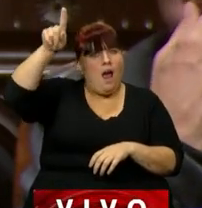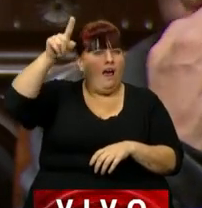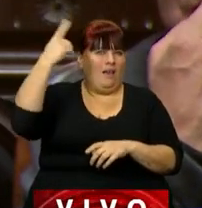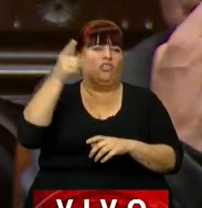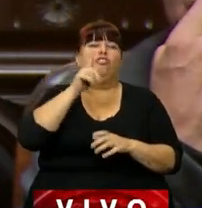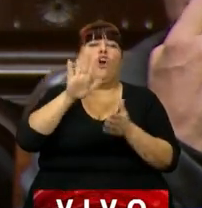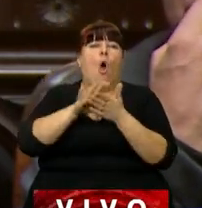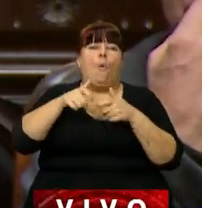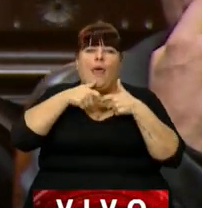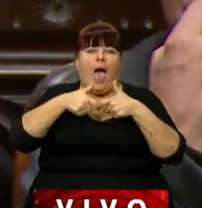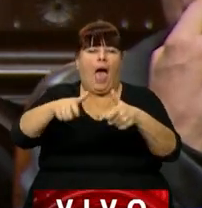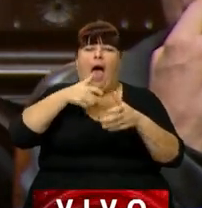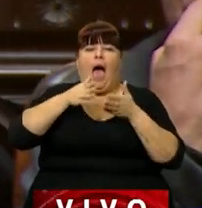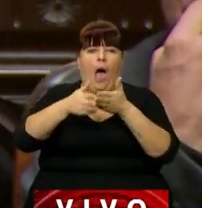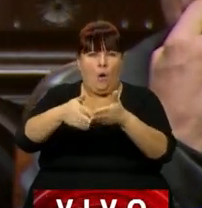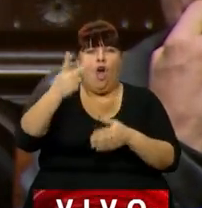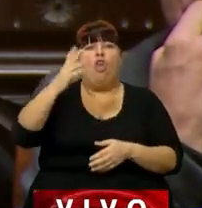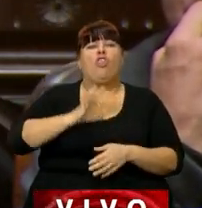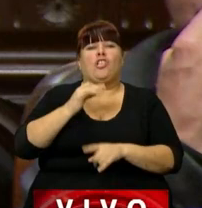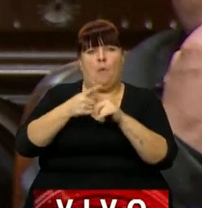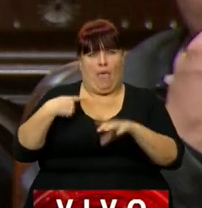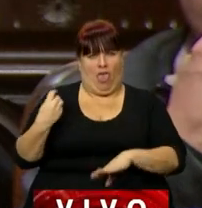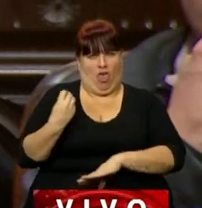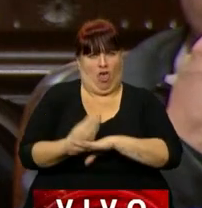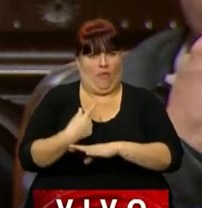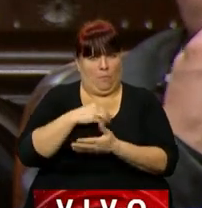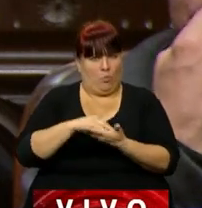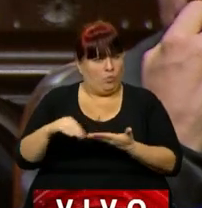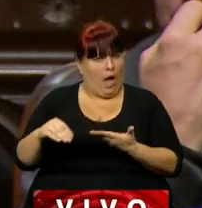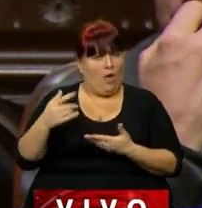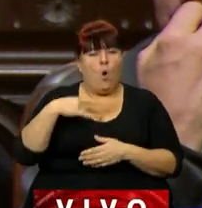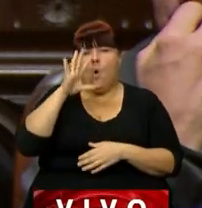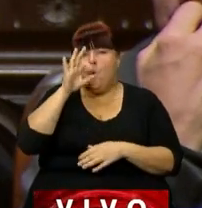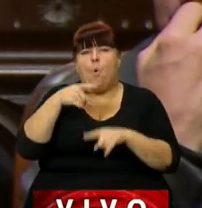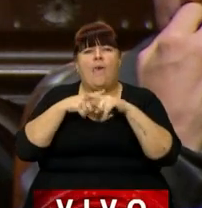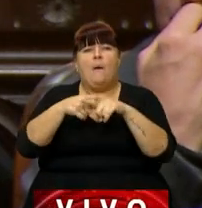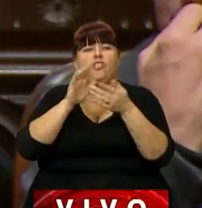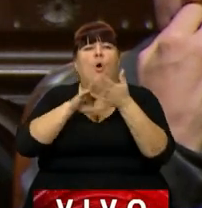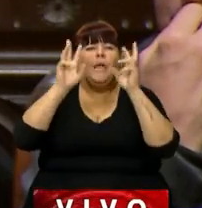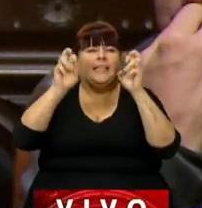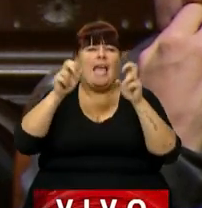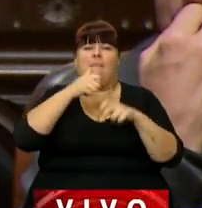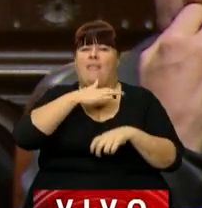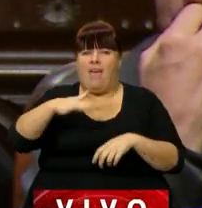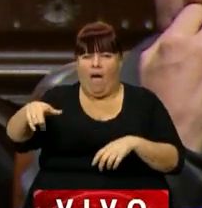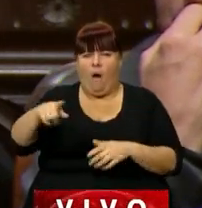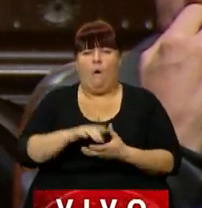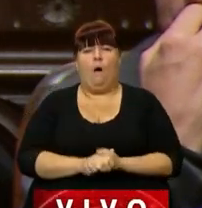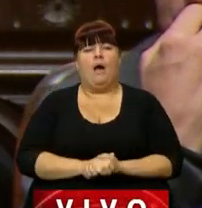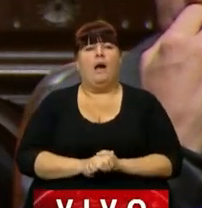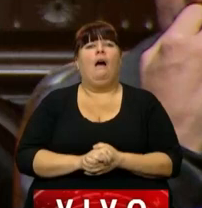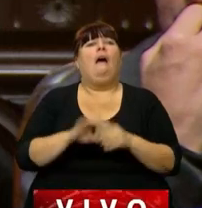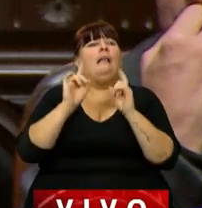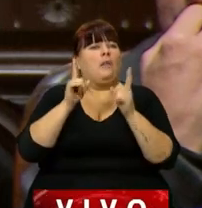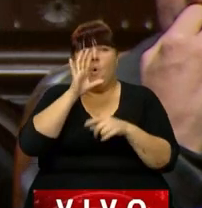de la hidrovía. Hace 2 años y medio estoy acá, señor presidente, la verdad que nunca discutimos una cuestión sobre hidrovía.